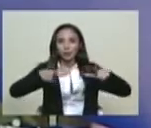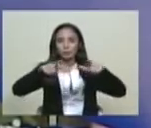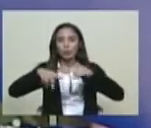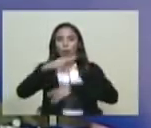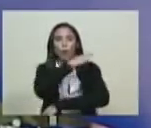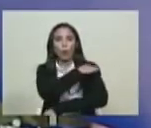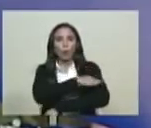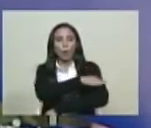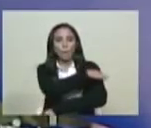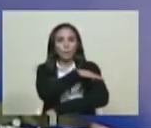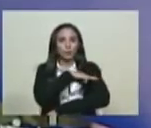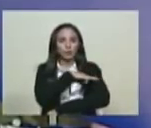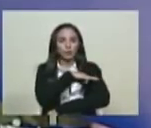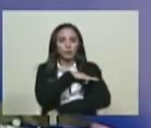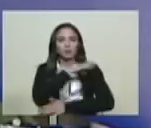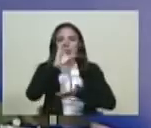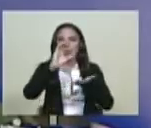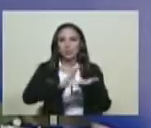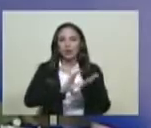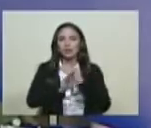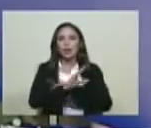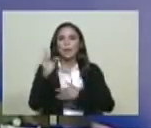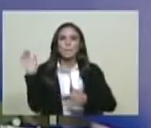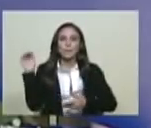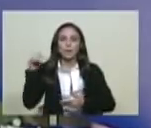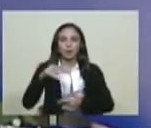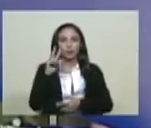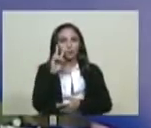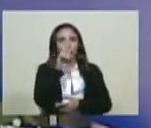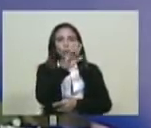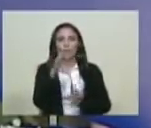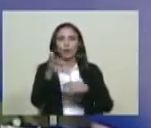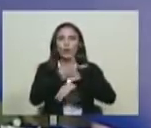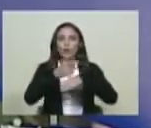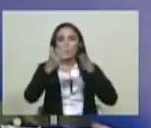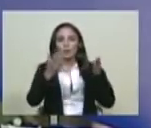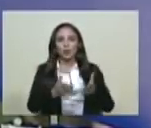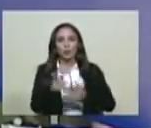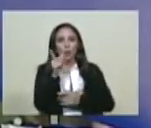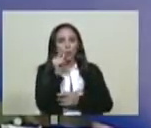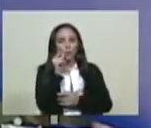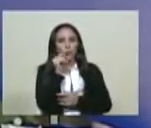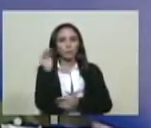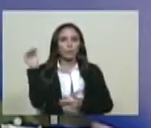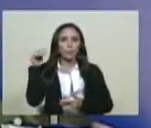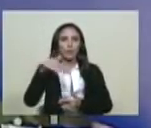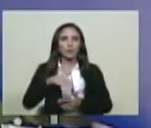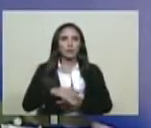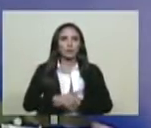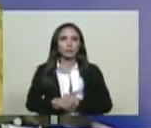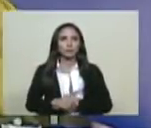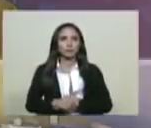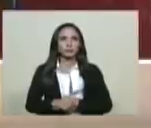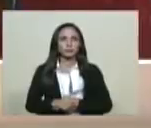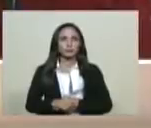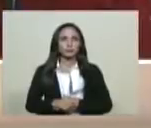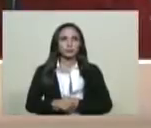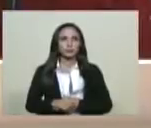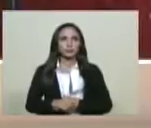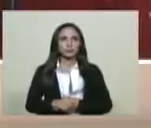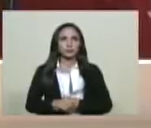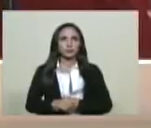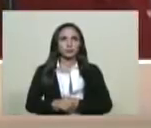General Central de Maracay. Adelante, gobernador Rodolfo Marcos Torres.